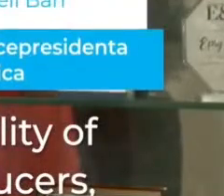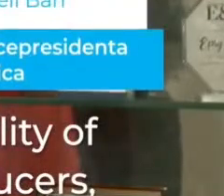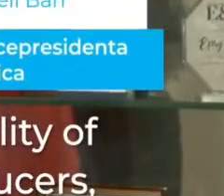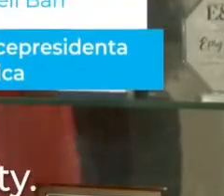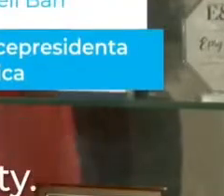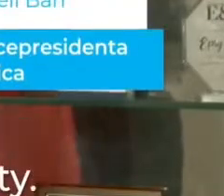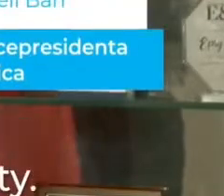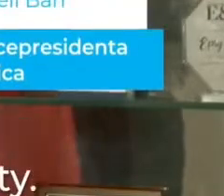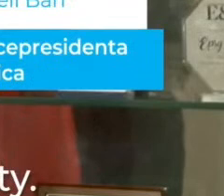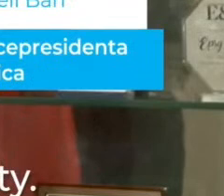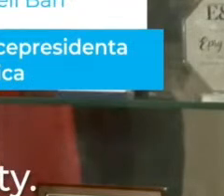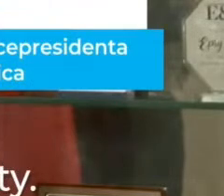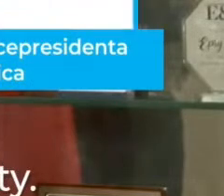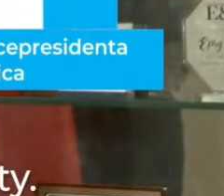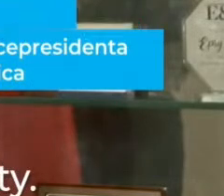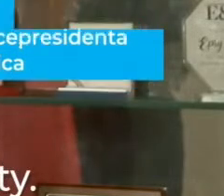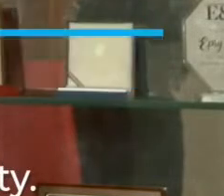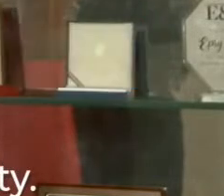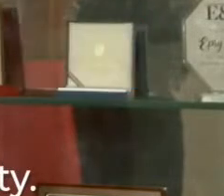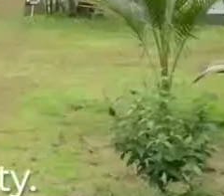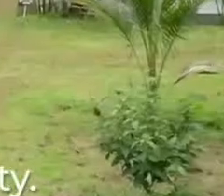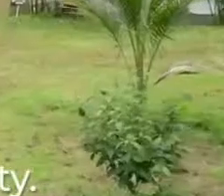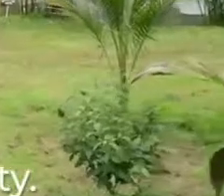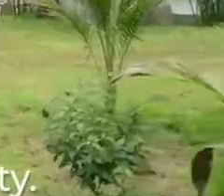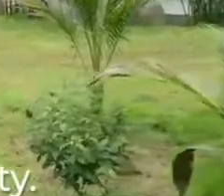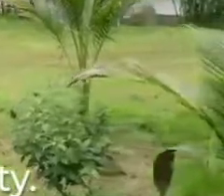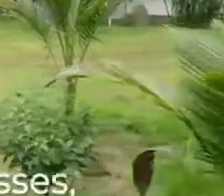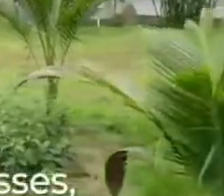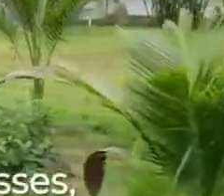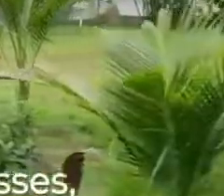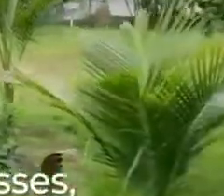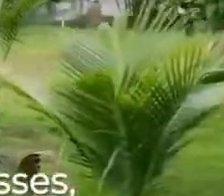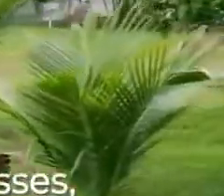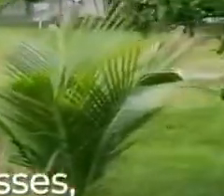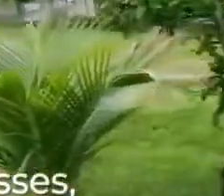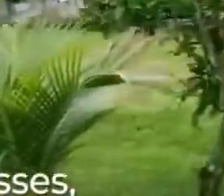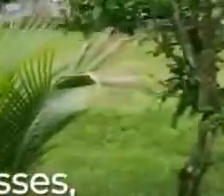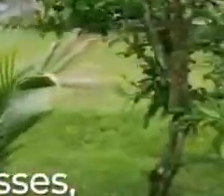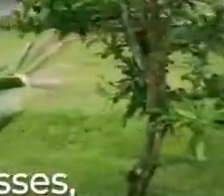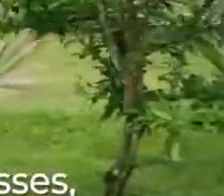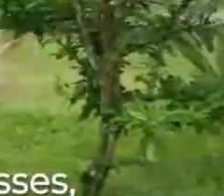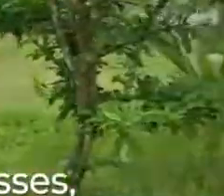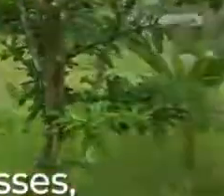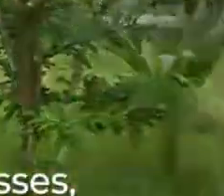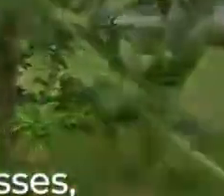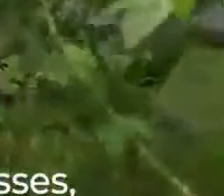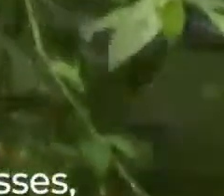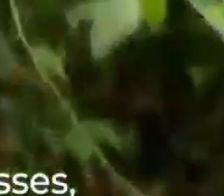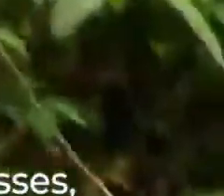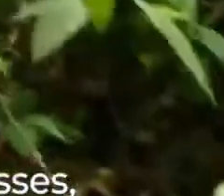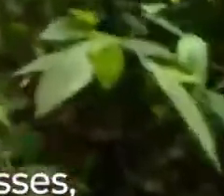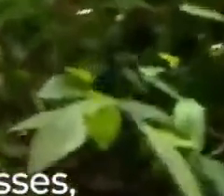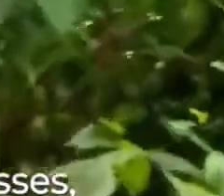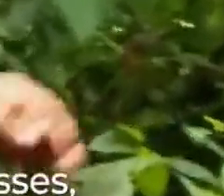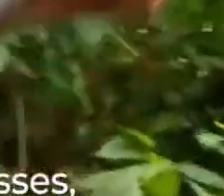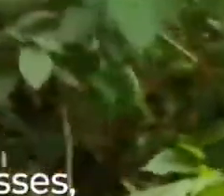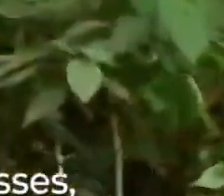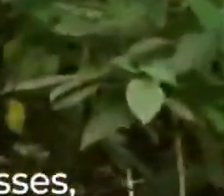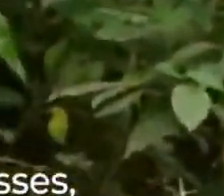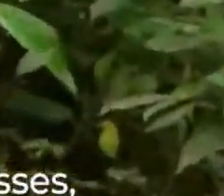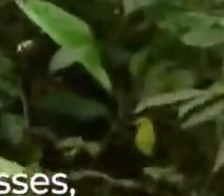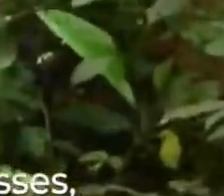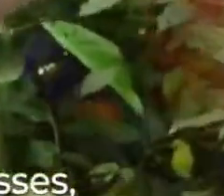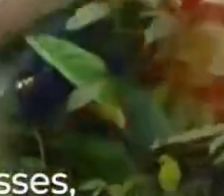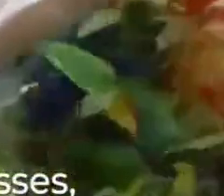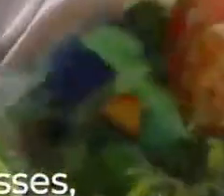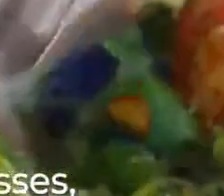locales. Está directamente relacionada con la capacidad de educación. Es una manera de promocionar el turismo de la zona y tanto